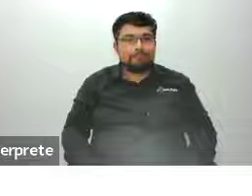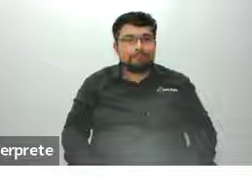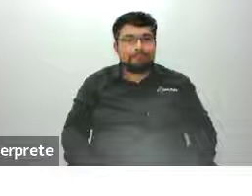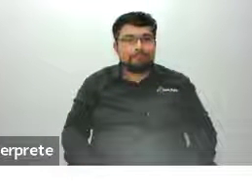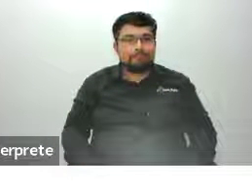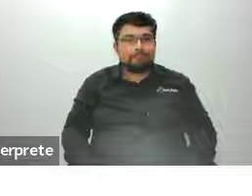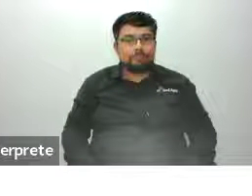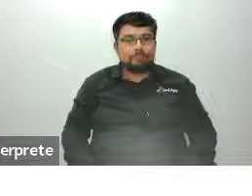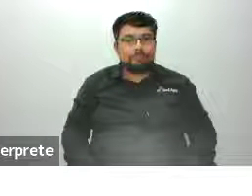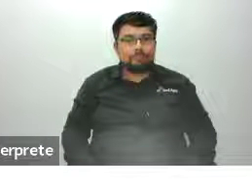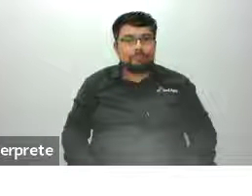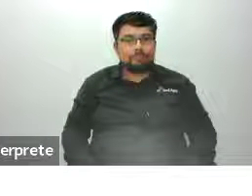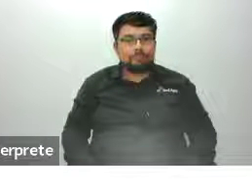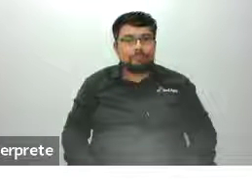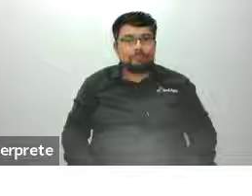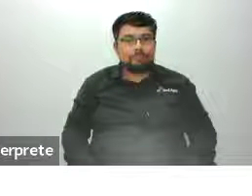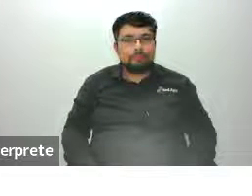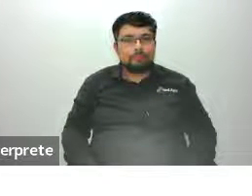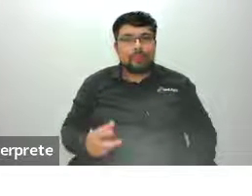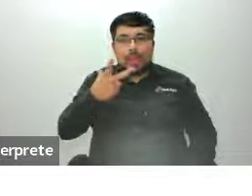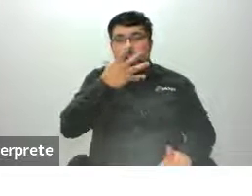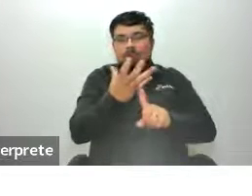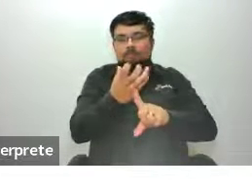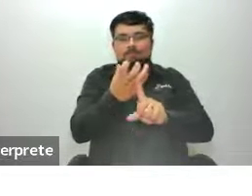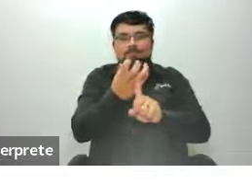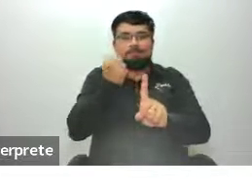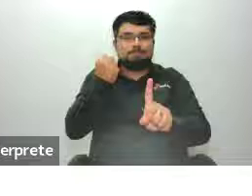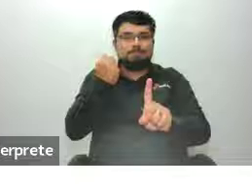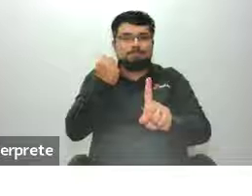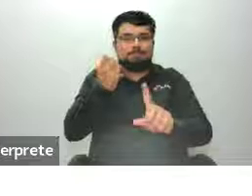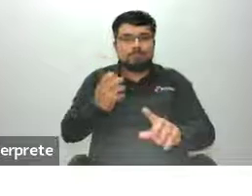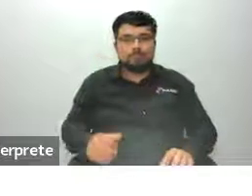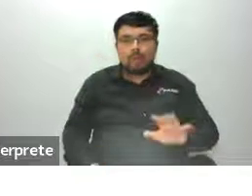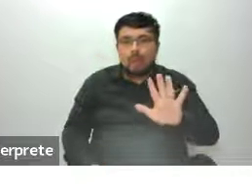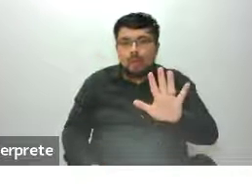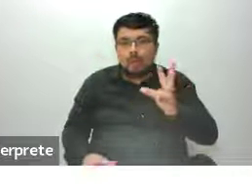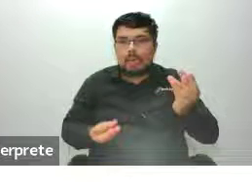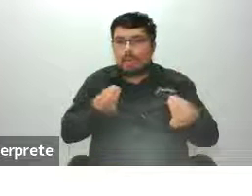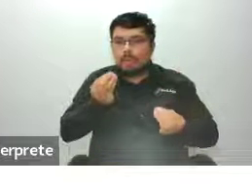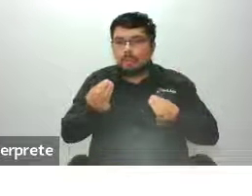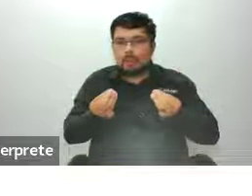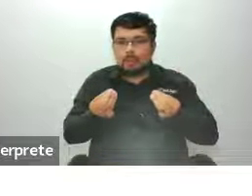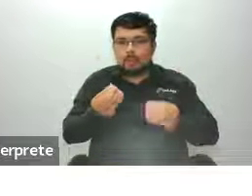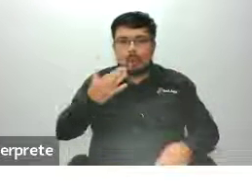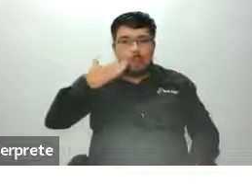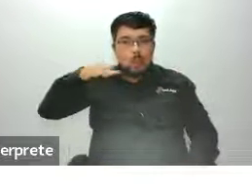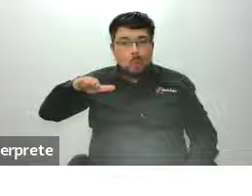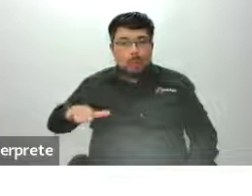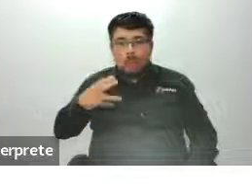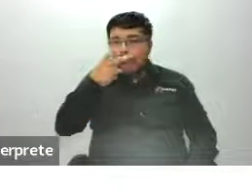Ahora, ¿qué hacemos con un niño que ha sido privado